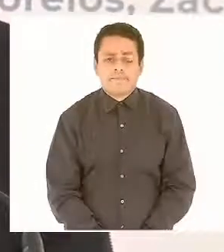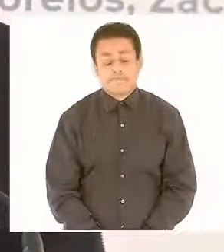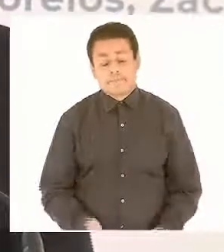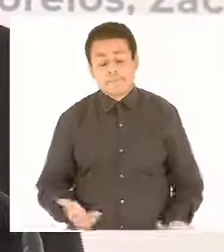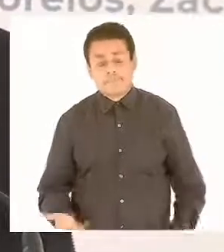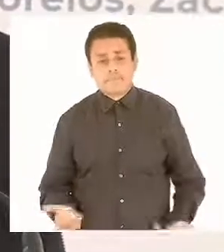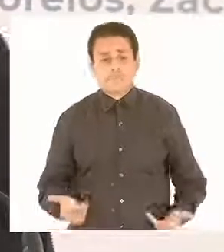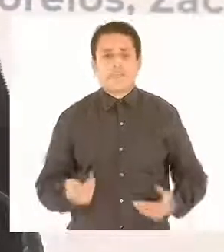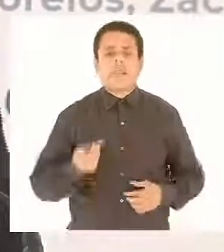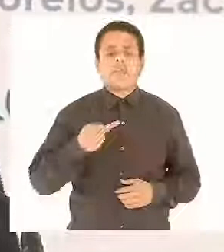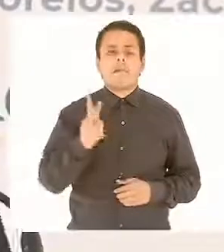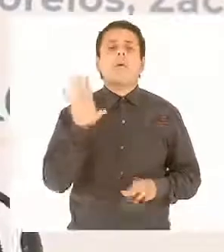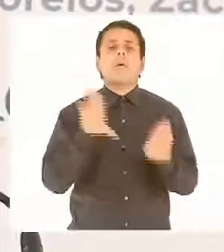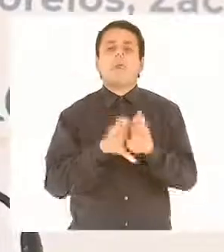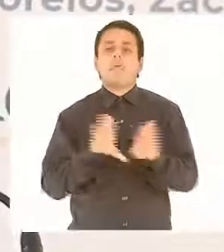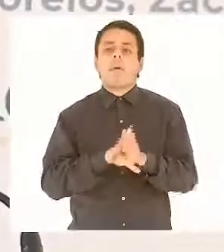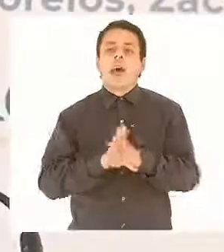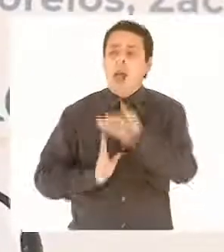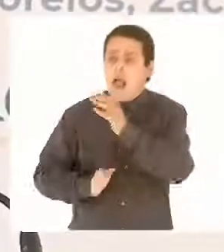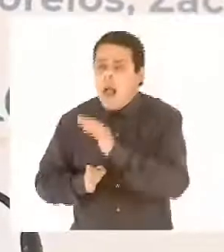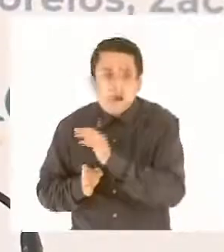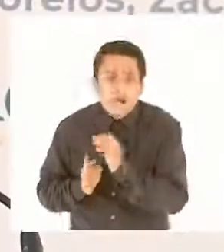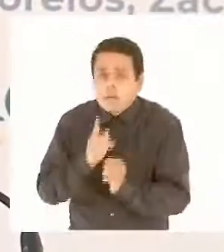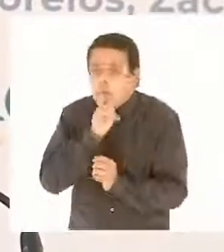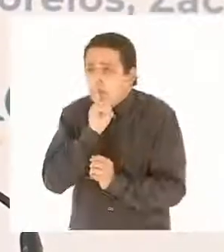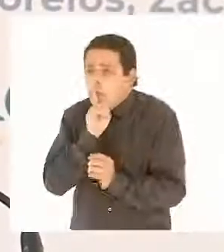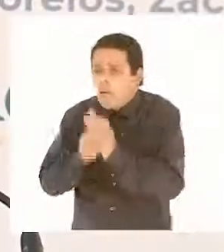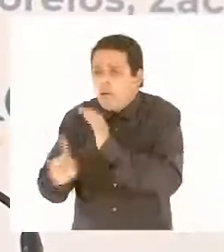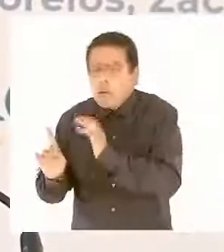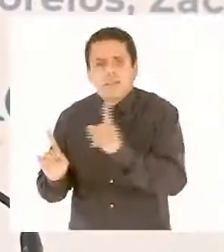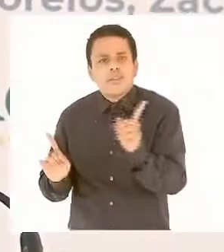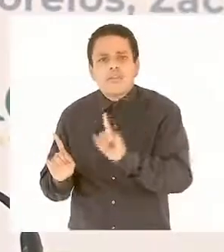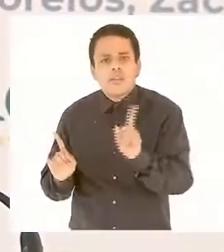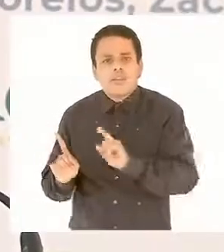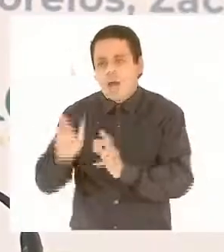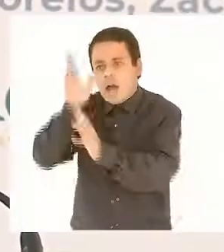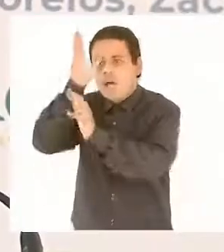pero por la vía legal, mediante un acuerdo